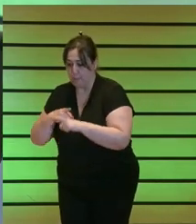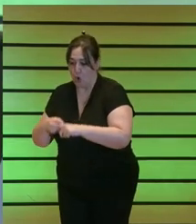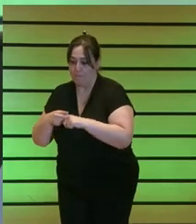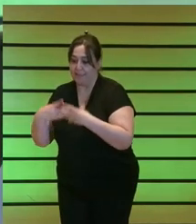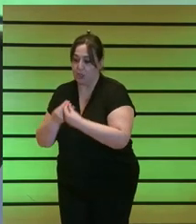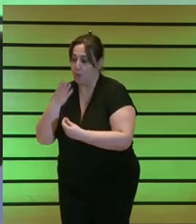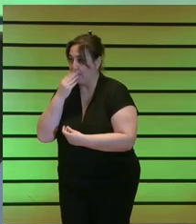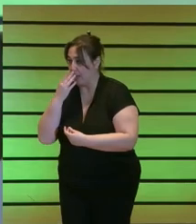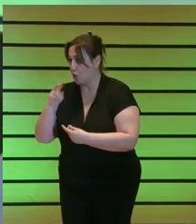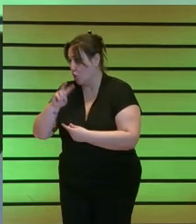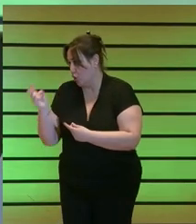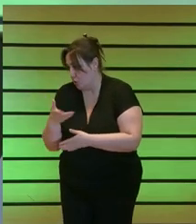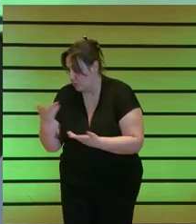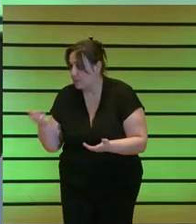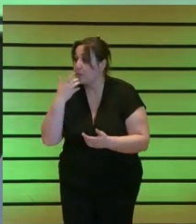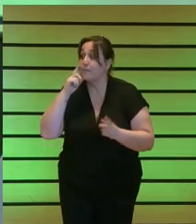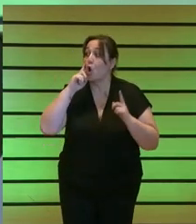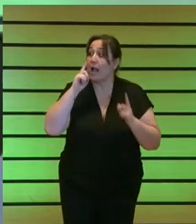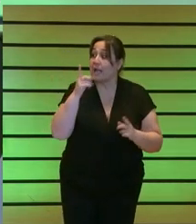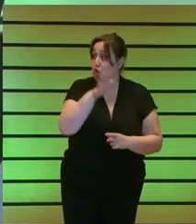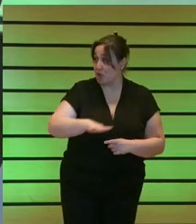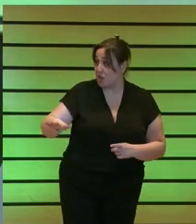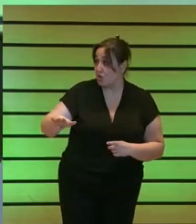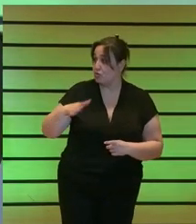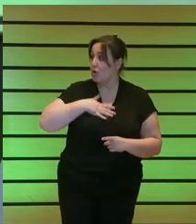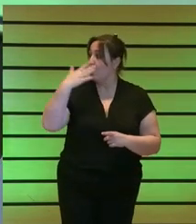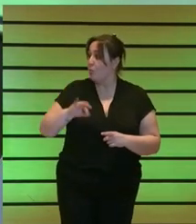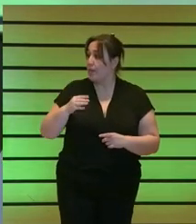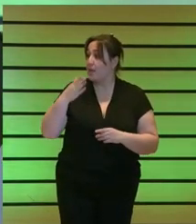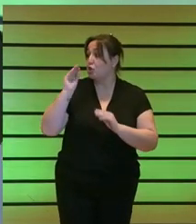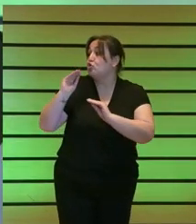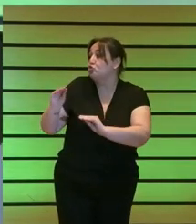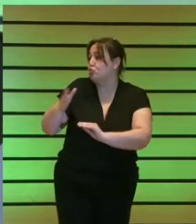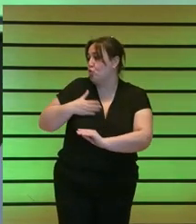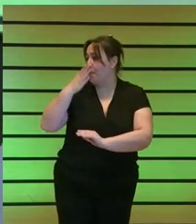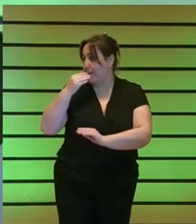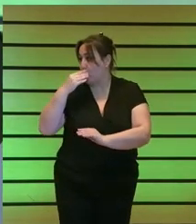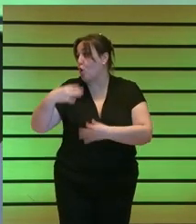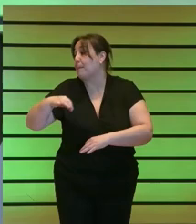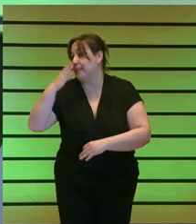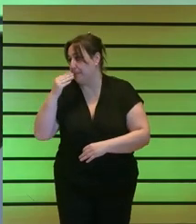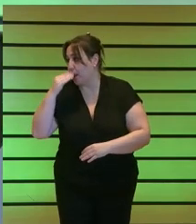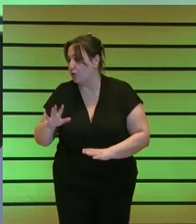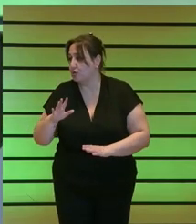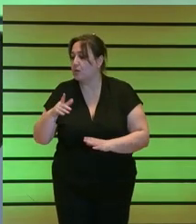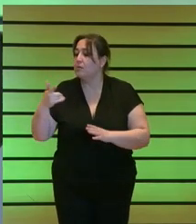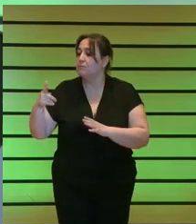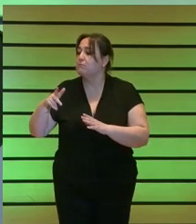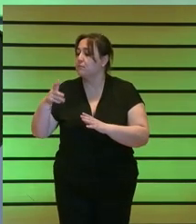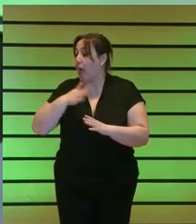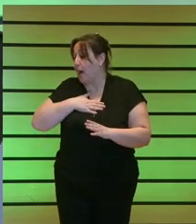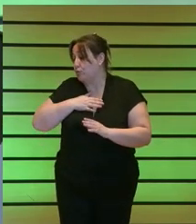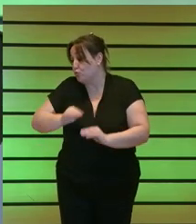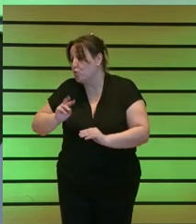traer a lo mejor su mascota o a otro tipo de animales perros normalmente para que estén con esos